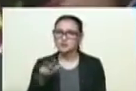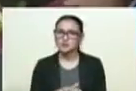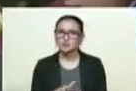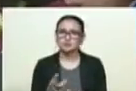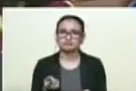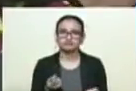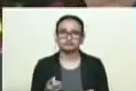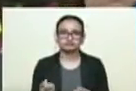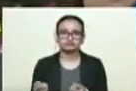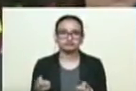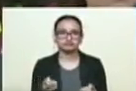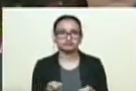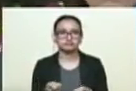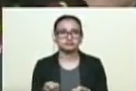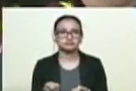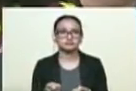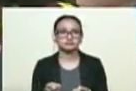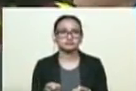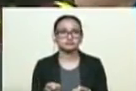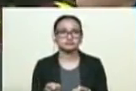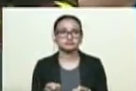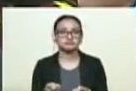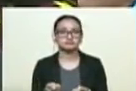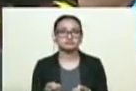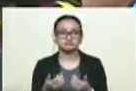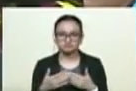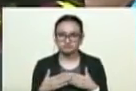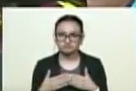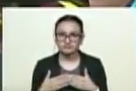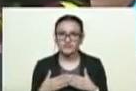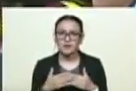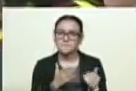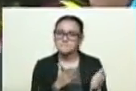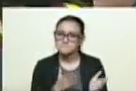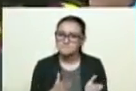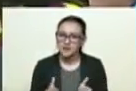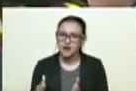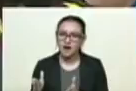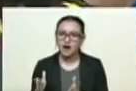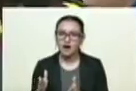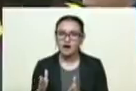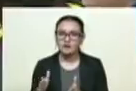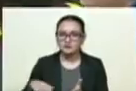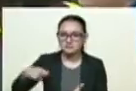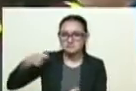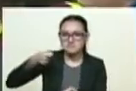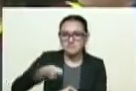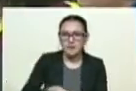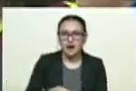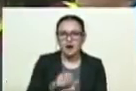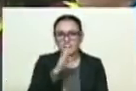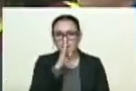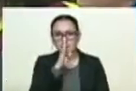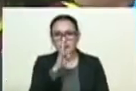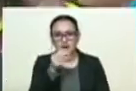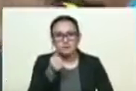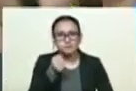recursos para echar a andar un plan de subsidio y becas